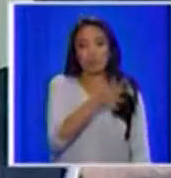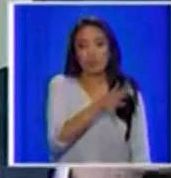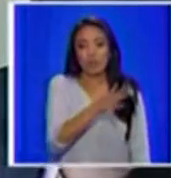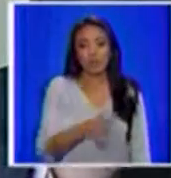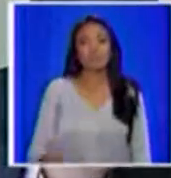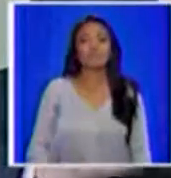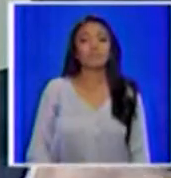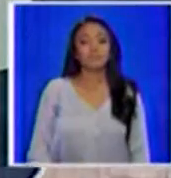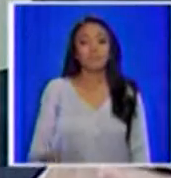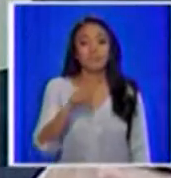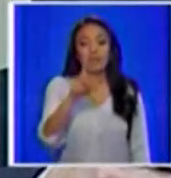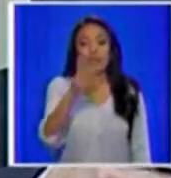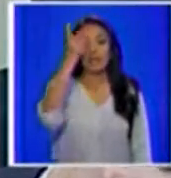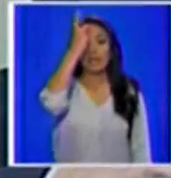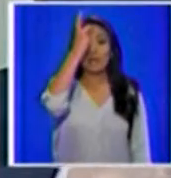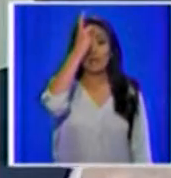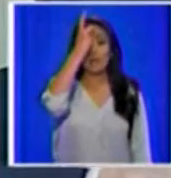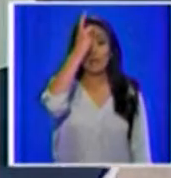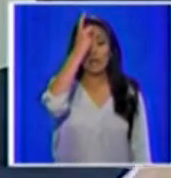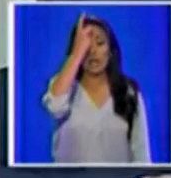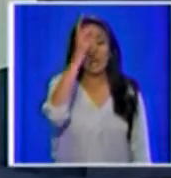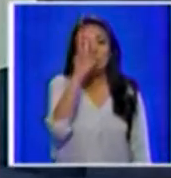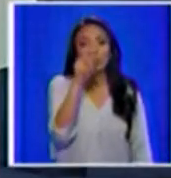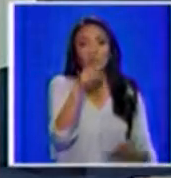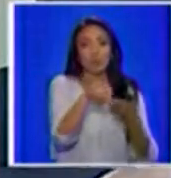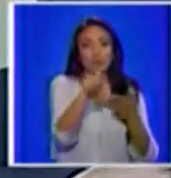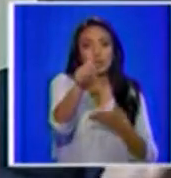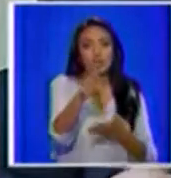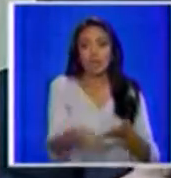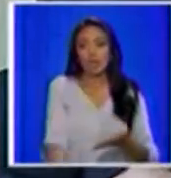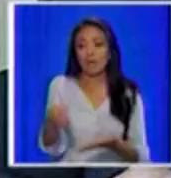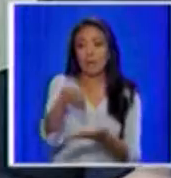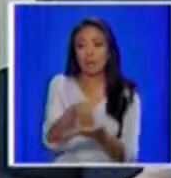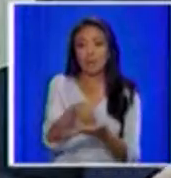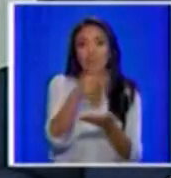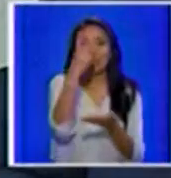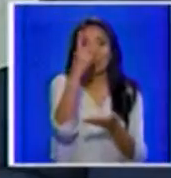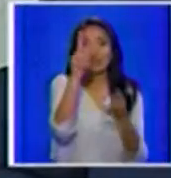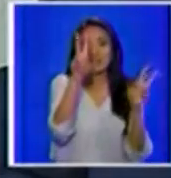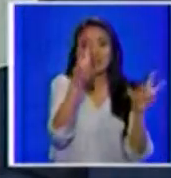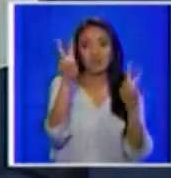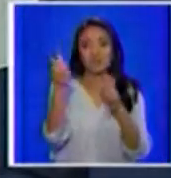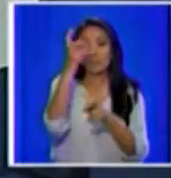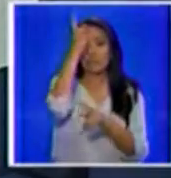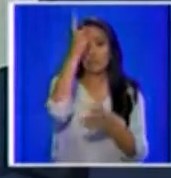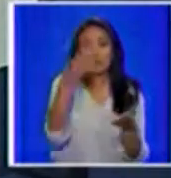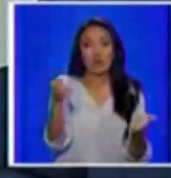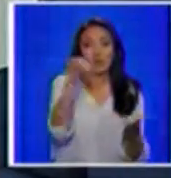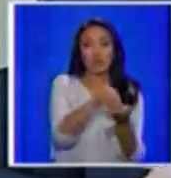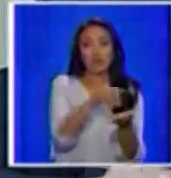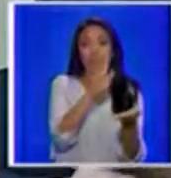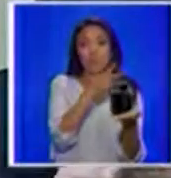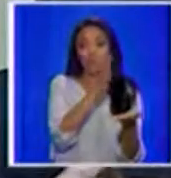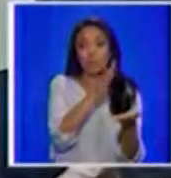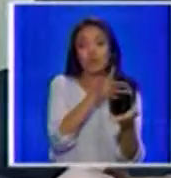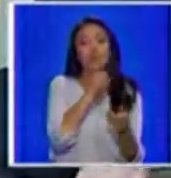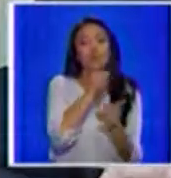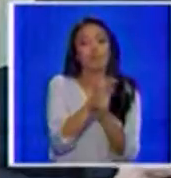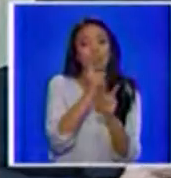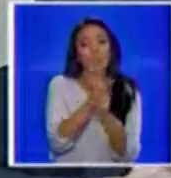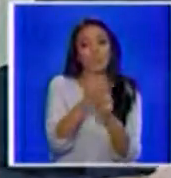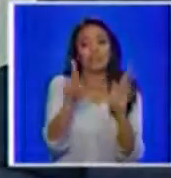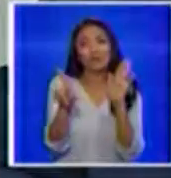fue autorizada y tampoco fue registrada, ambas cosas. Y desde ese punto de vista se violenta la